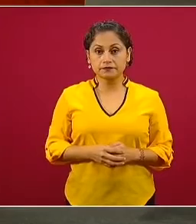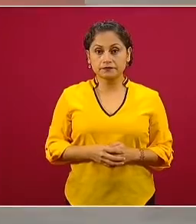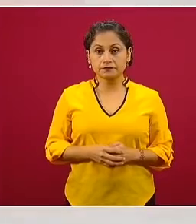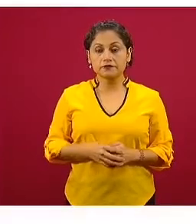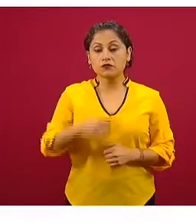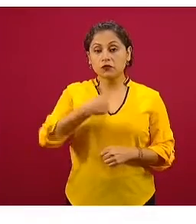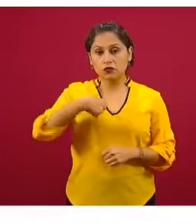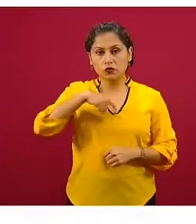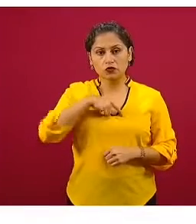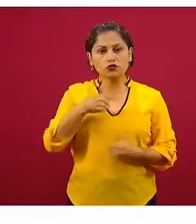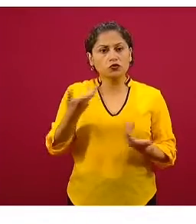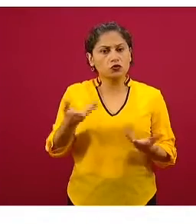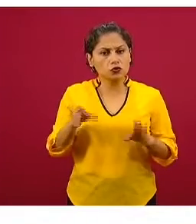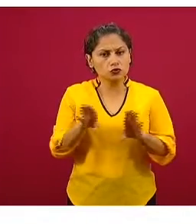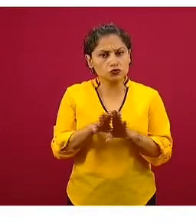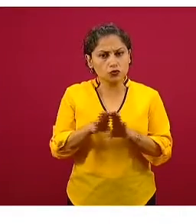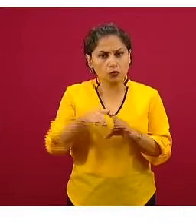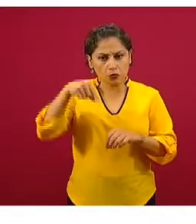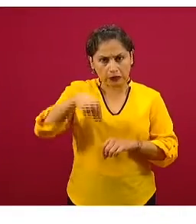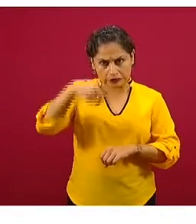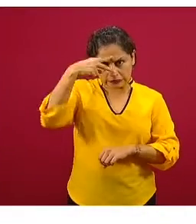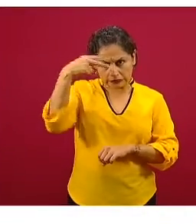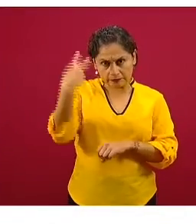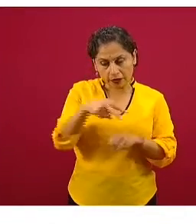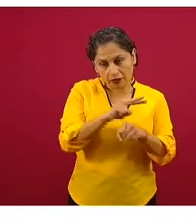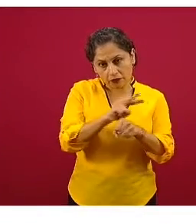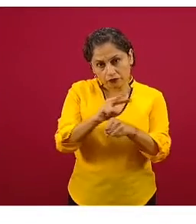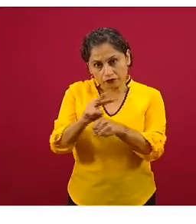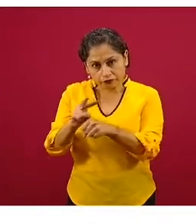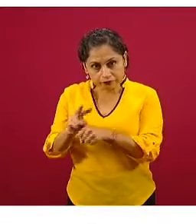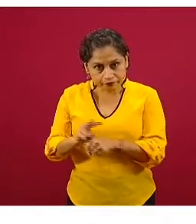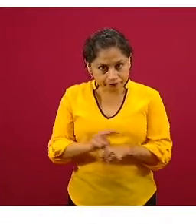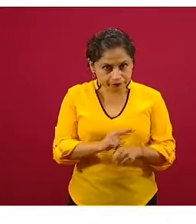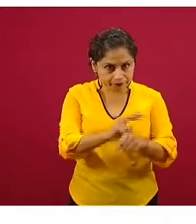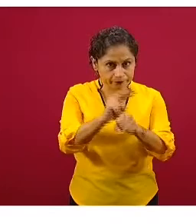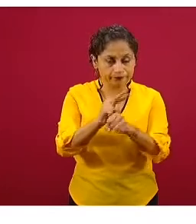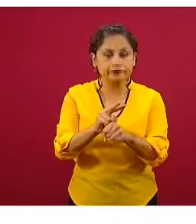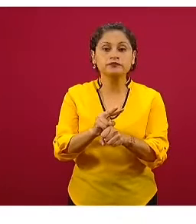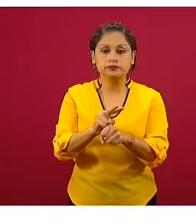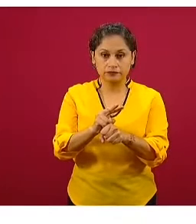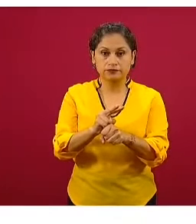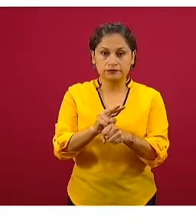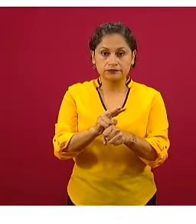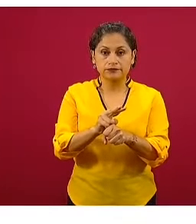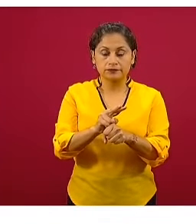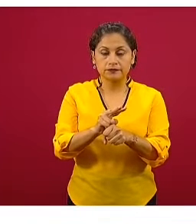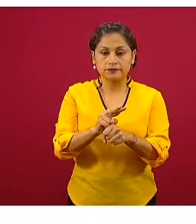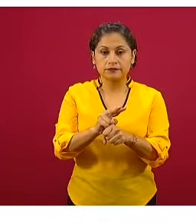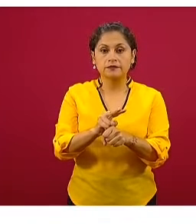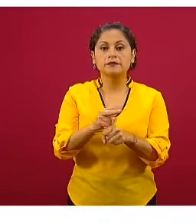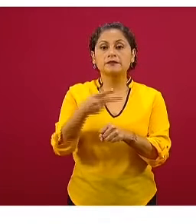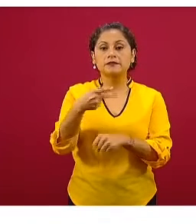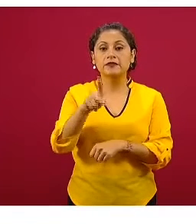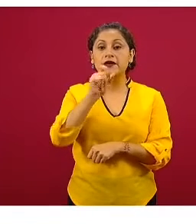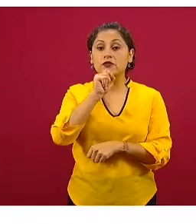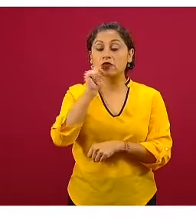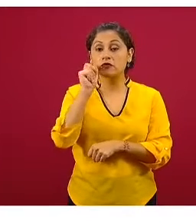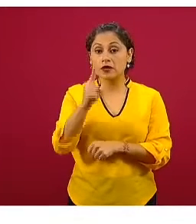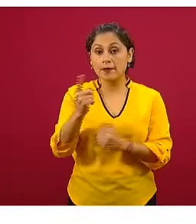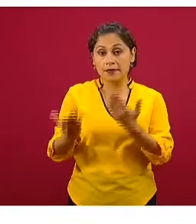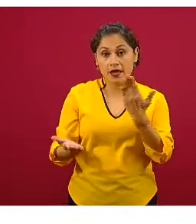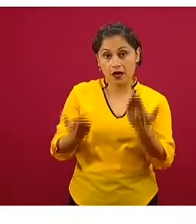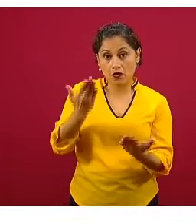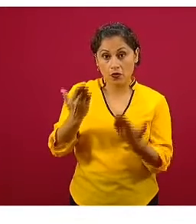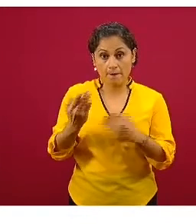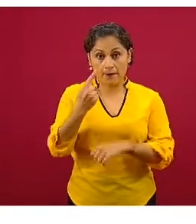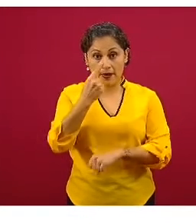de vigilancia en México con lo que se está realizando en el modelo de vigilancia que actualmente opera en los Estados Unidos de América,